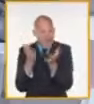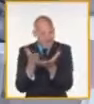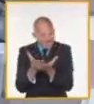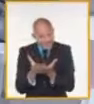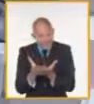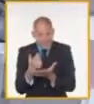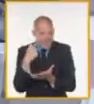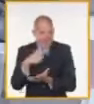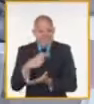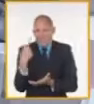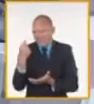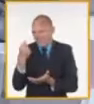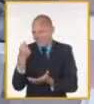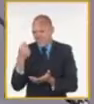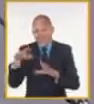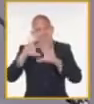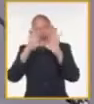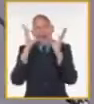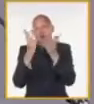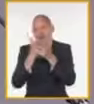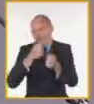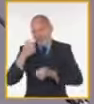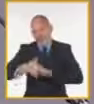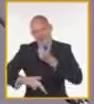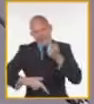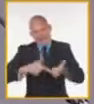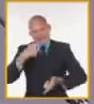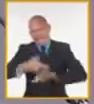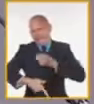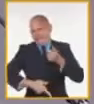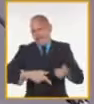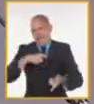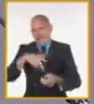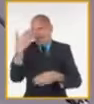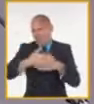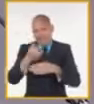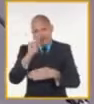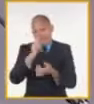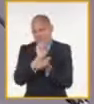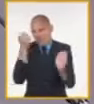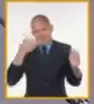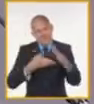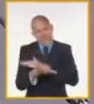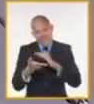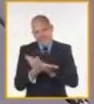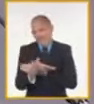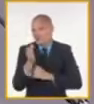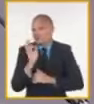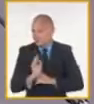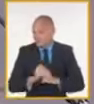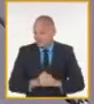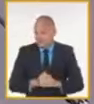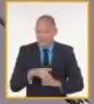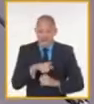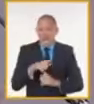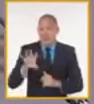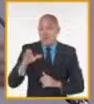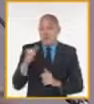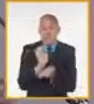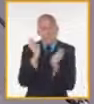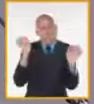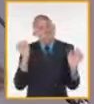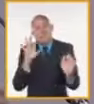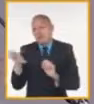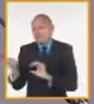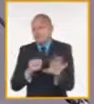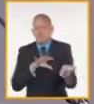da vueltas por todo el mundo y ellos s no tienen ningún tipo de bloqueo financiero ellos pueden usar todas las cuentas que quieran y el financiamiento más